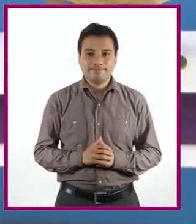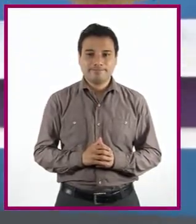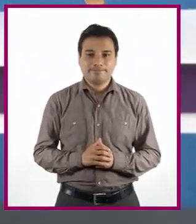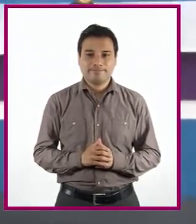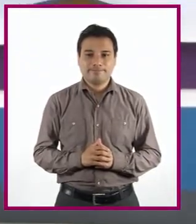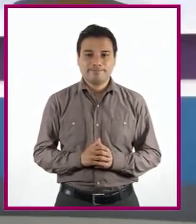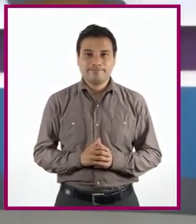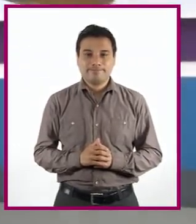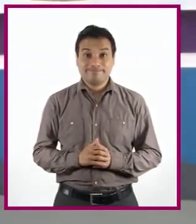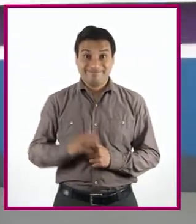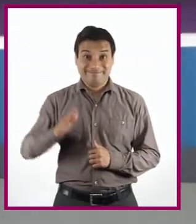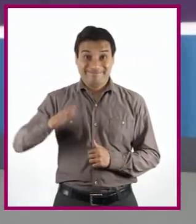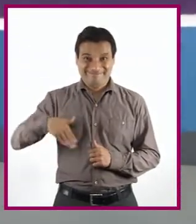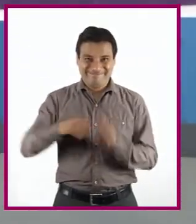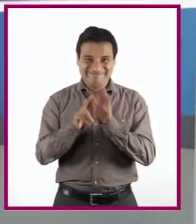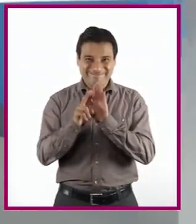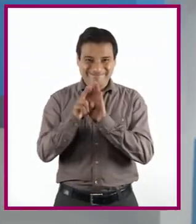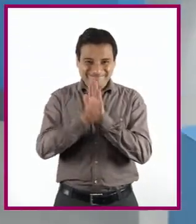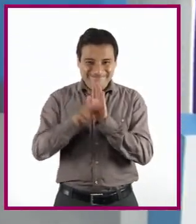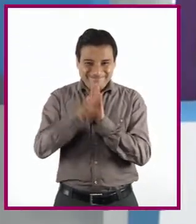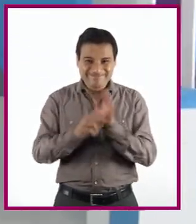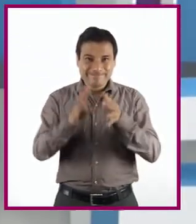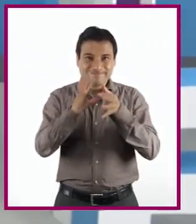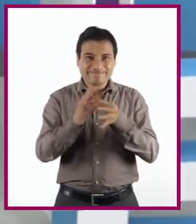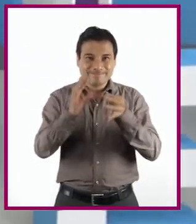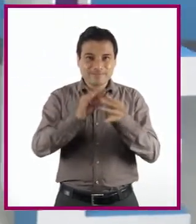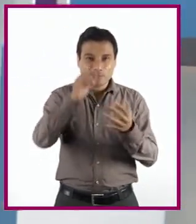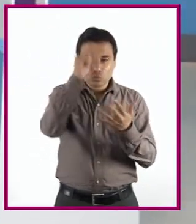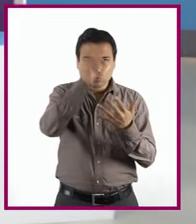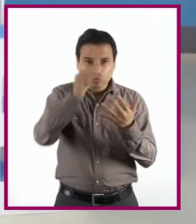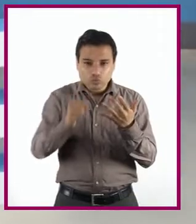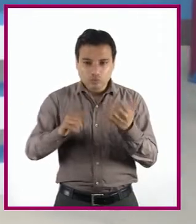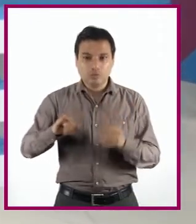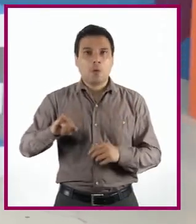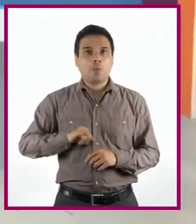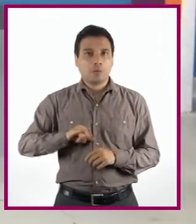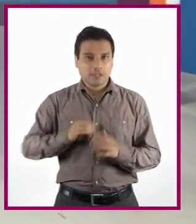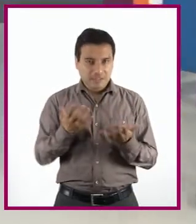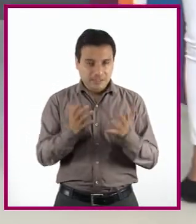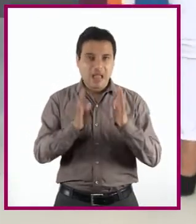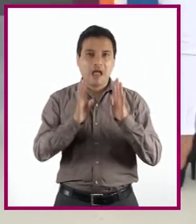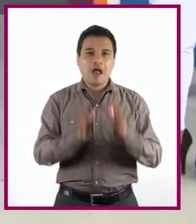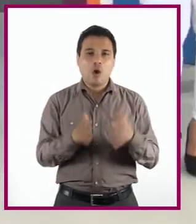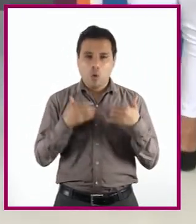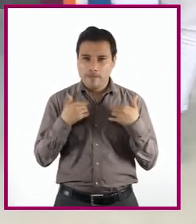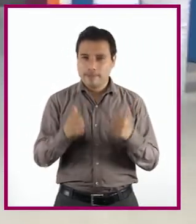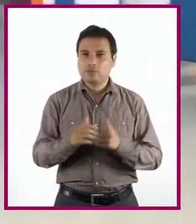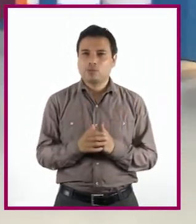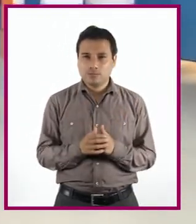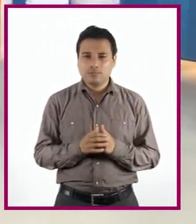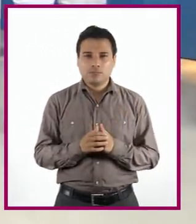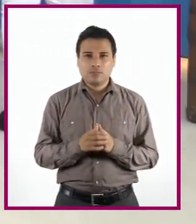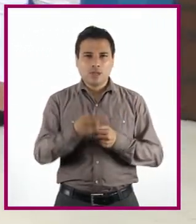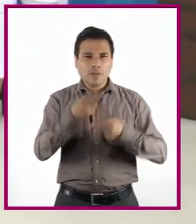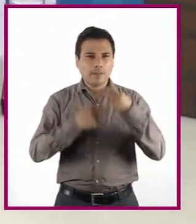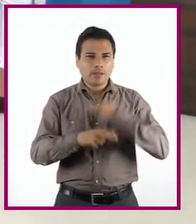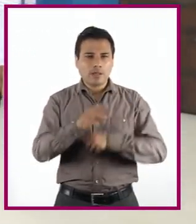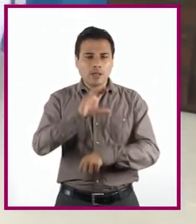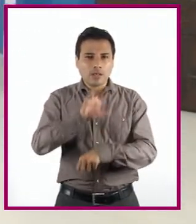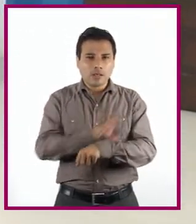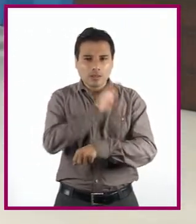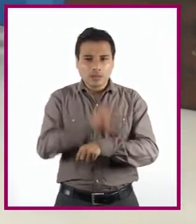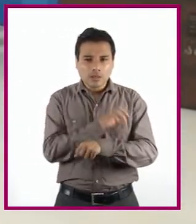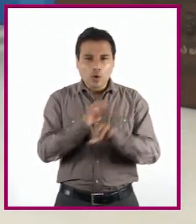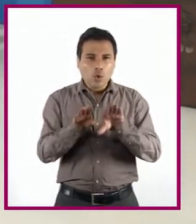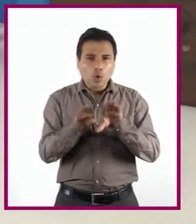La información del video sobre la energía eléctrica fue muy interesante. Nos dejó claro cuáles son las fuentes de energía que se utilizan